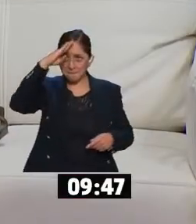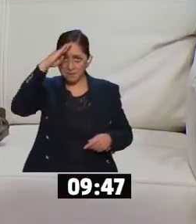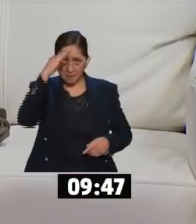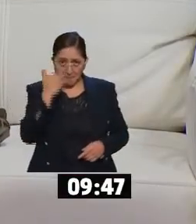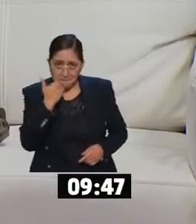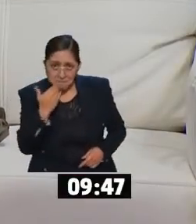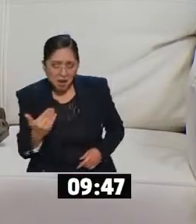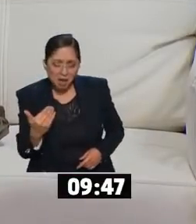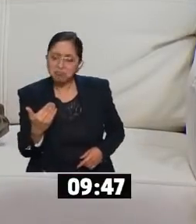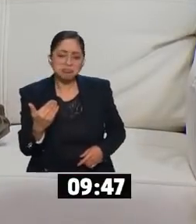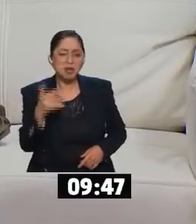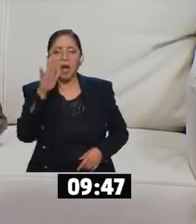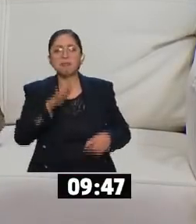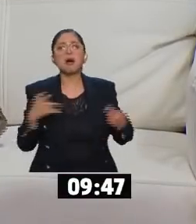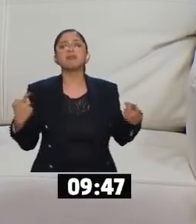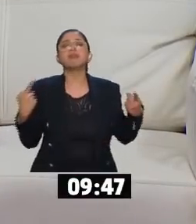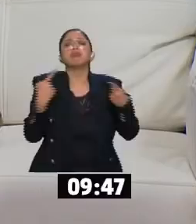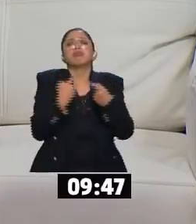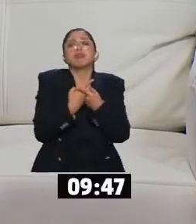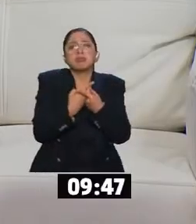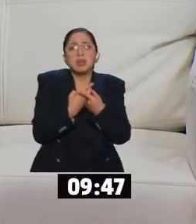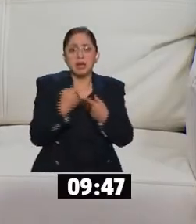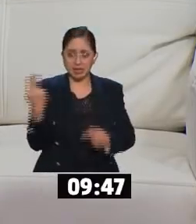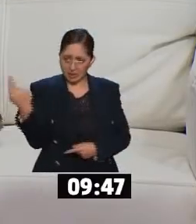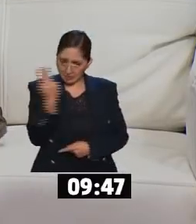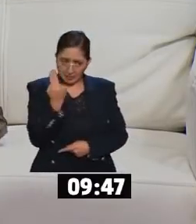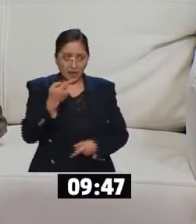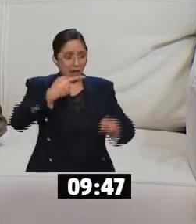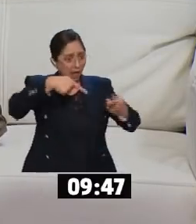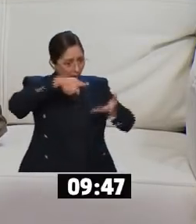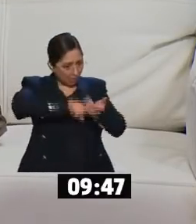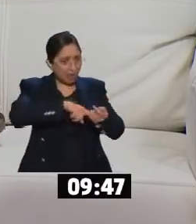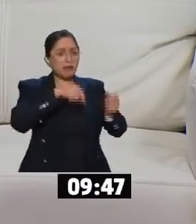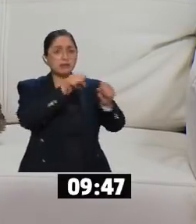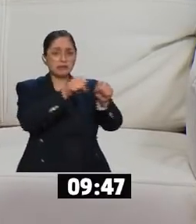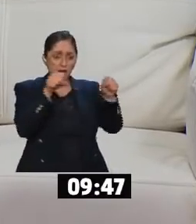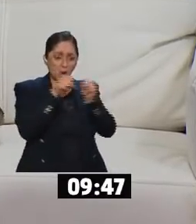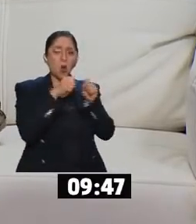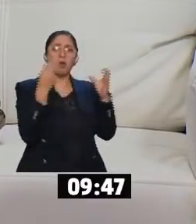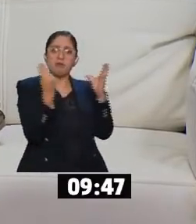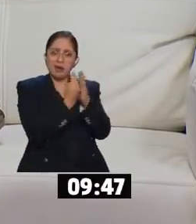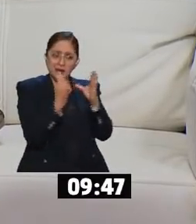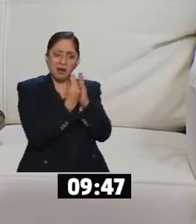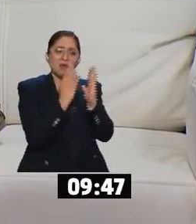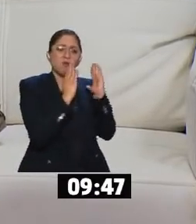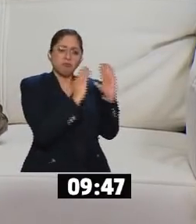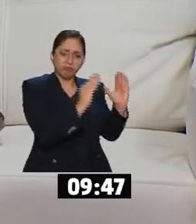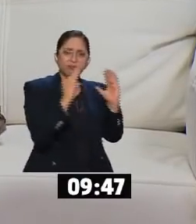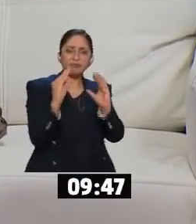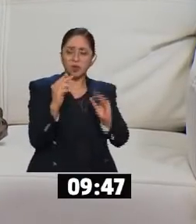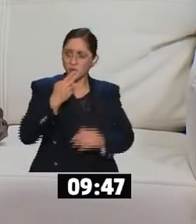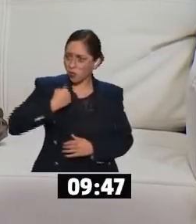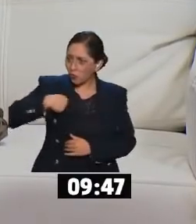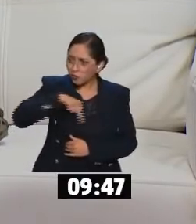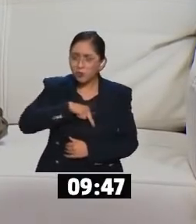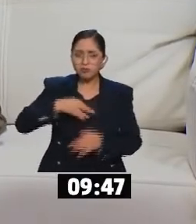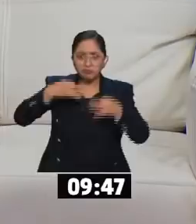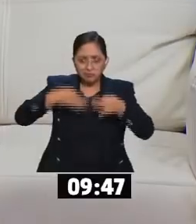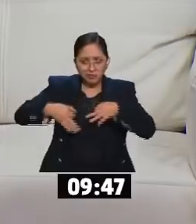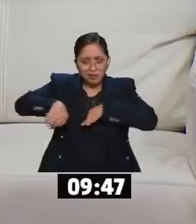a construir otro mundo a los salones de clases. Los que somos profesores sabemos cómo se vive ese espacio